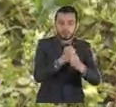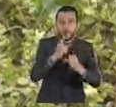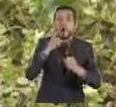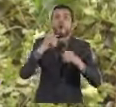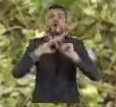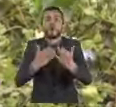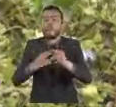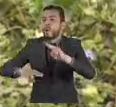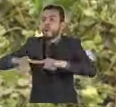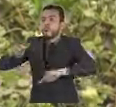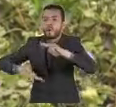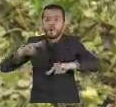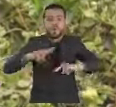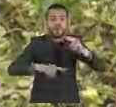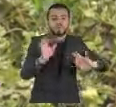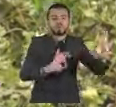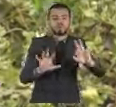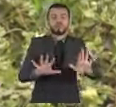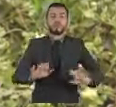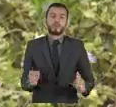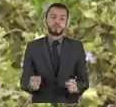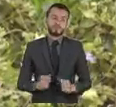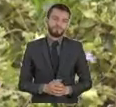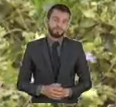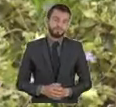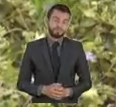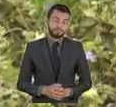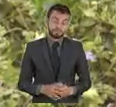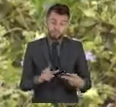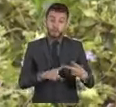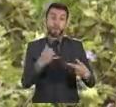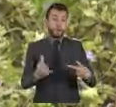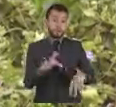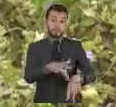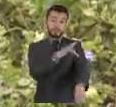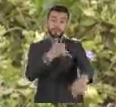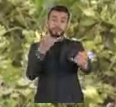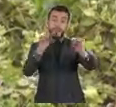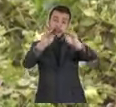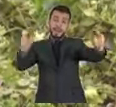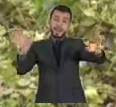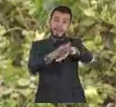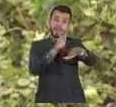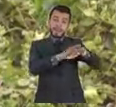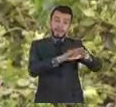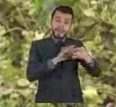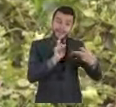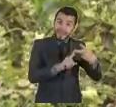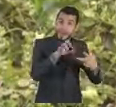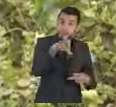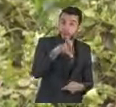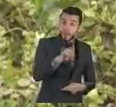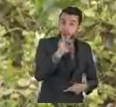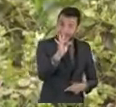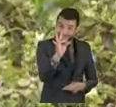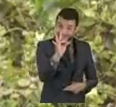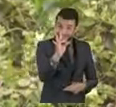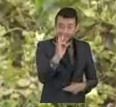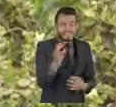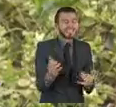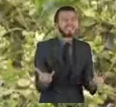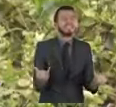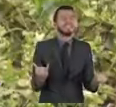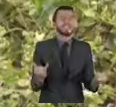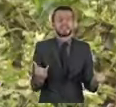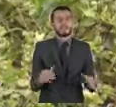Y entre otras cosas les puedo anunciar desde ya que ese POT, por ejemplo, va a cambiar de entrada de grilla,